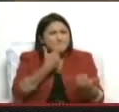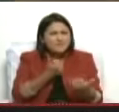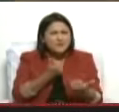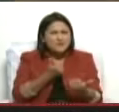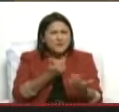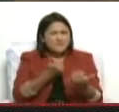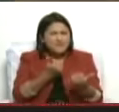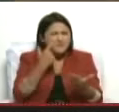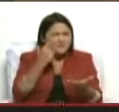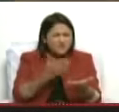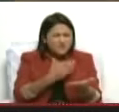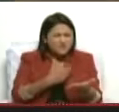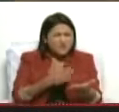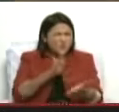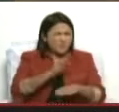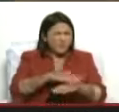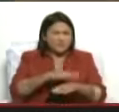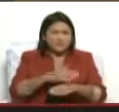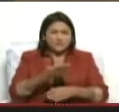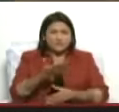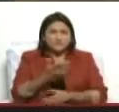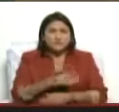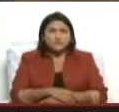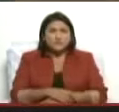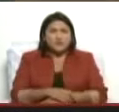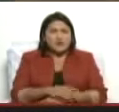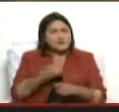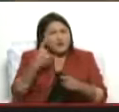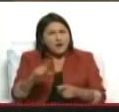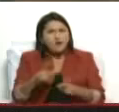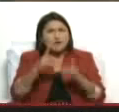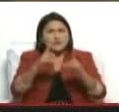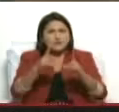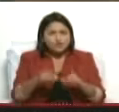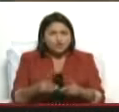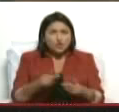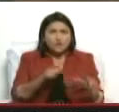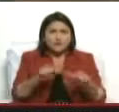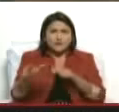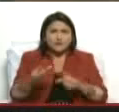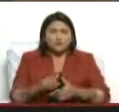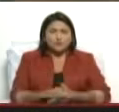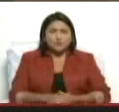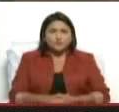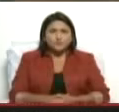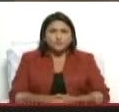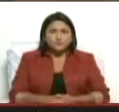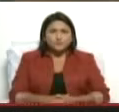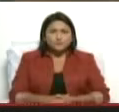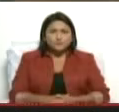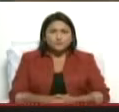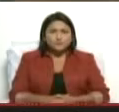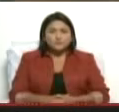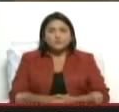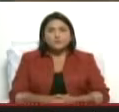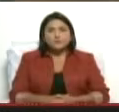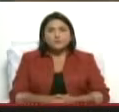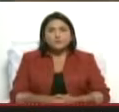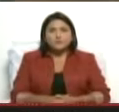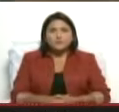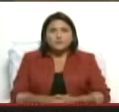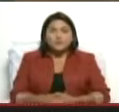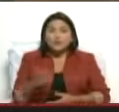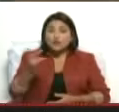revisar ese expediente donde ya hay una condenatoria y una sentencia definitivamente firme en dos